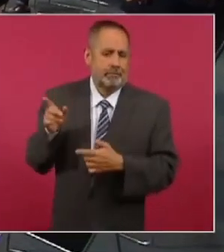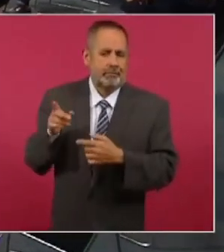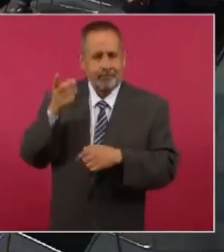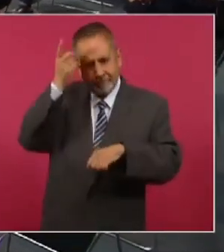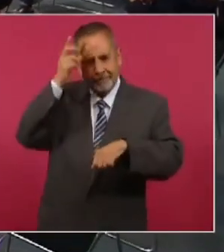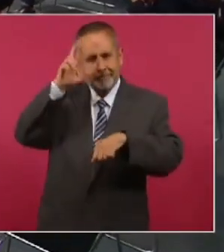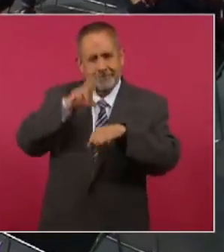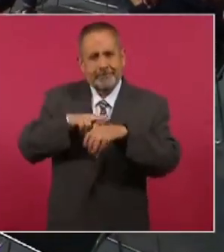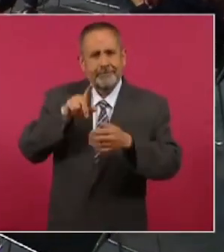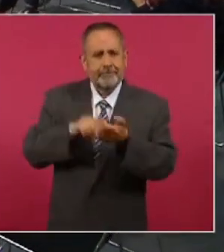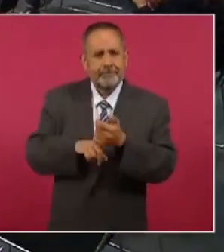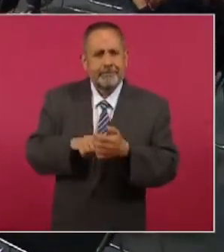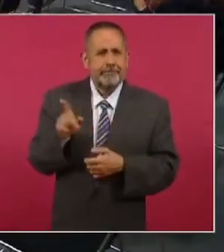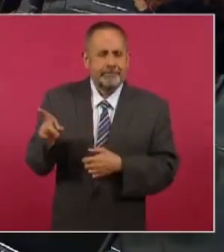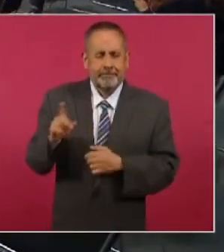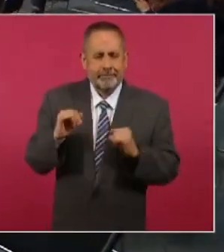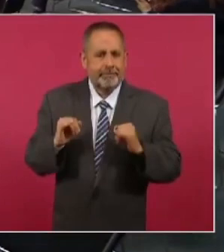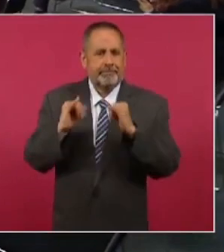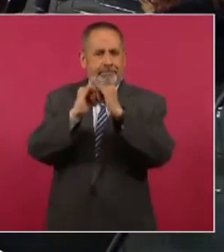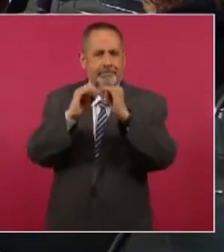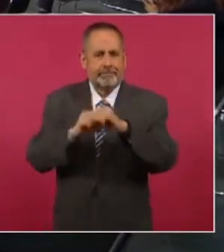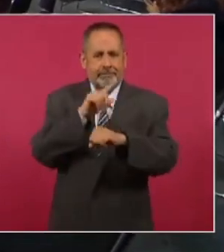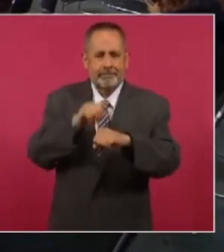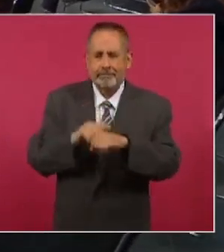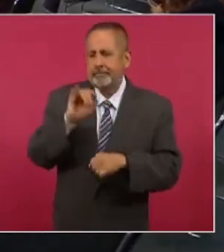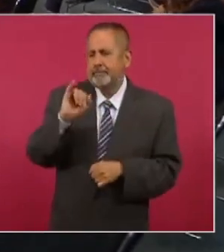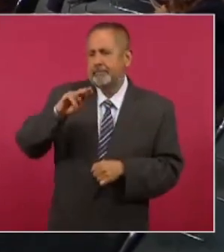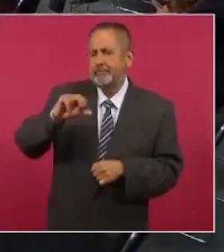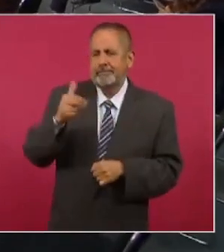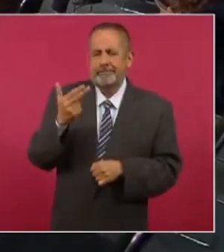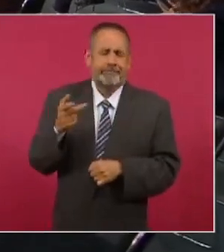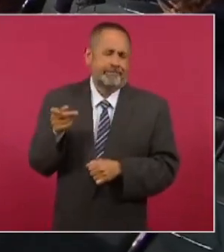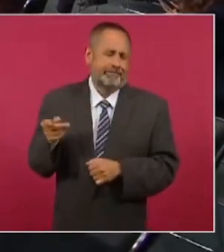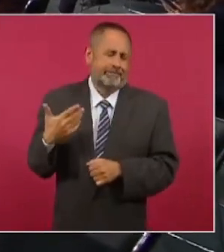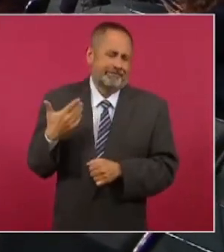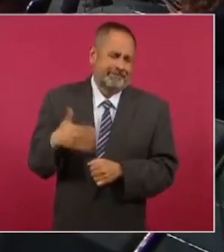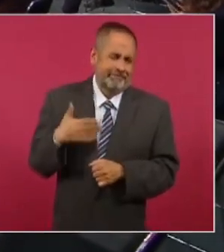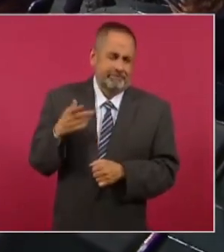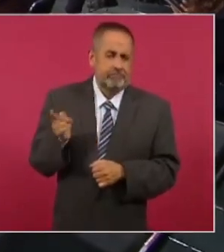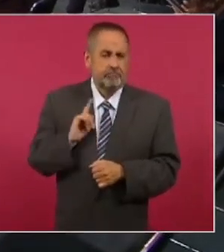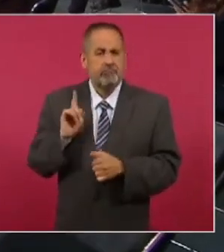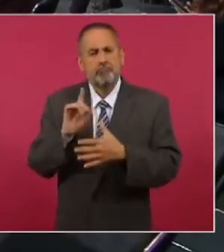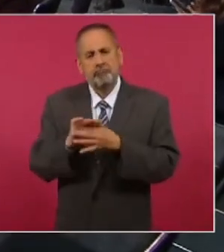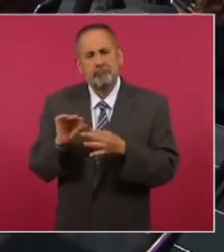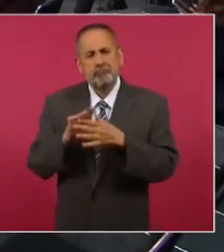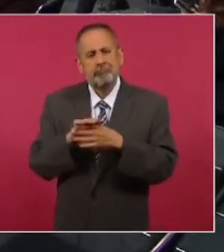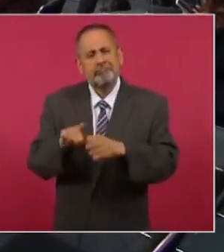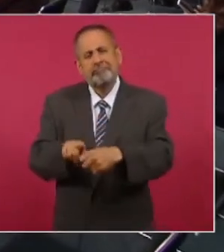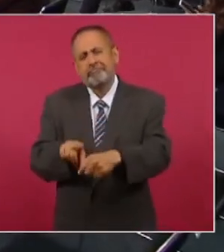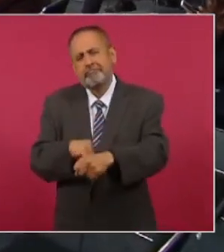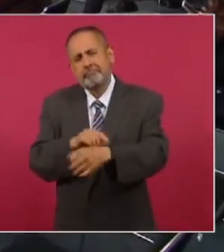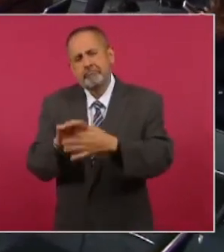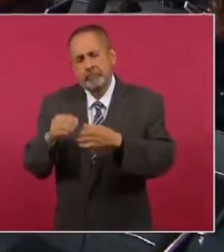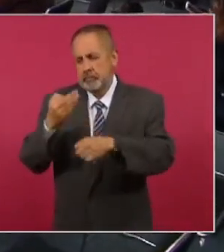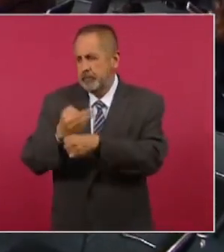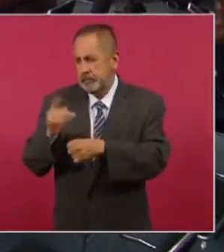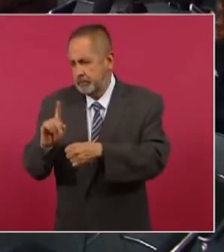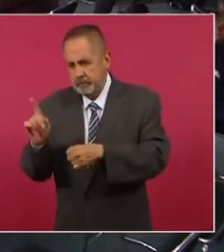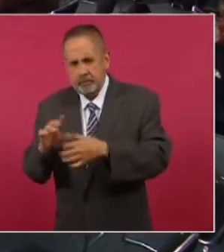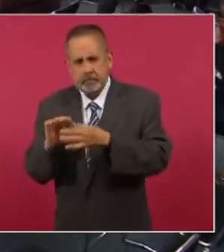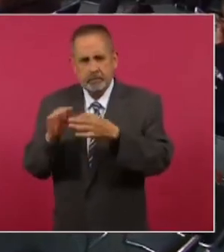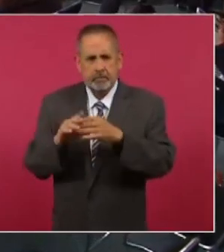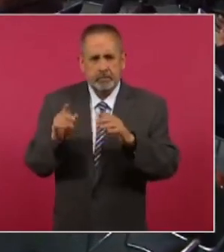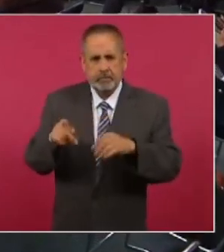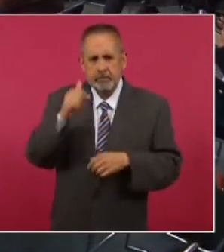director del Instituto Nacional de Antropología y Historia que puede hablar no ahora bueno